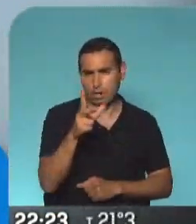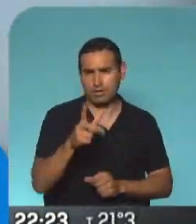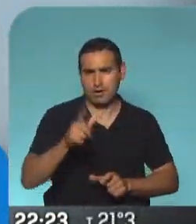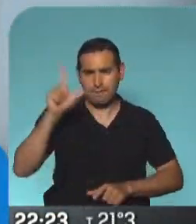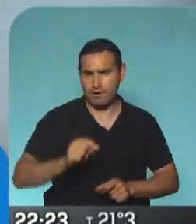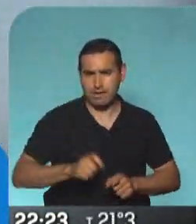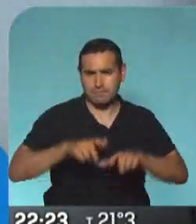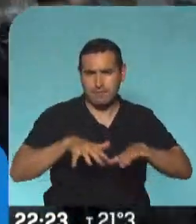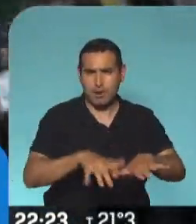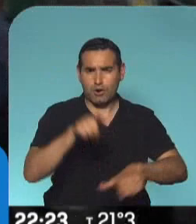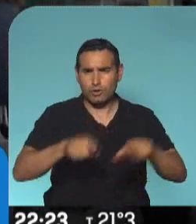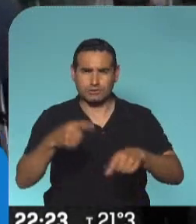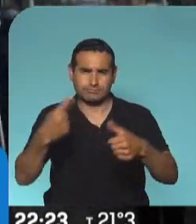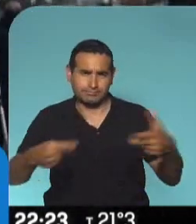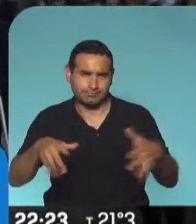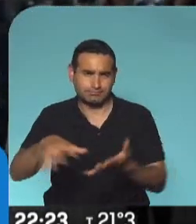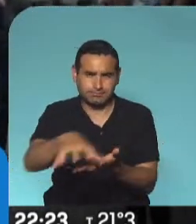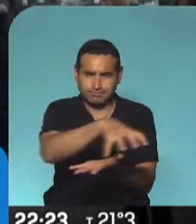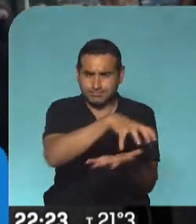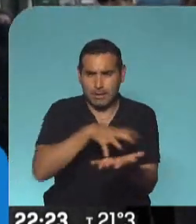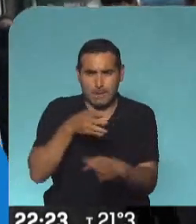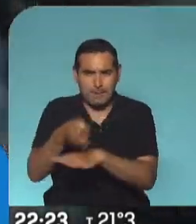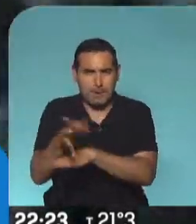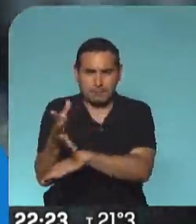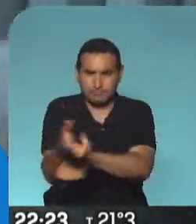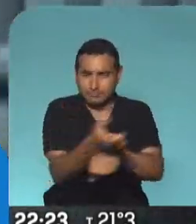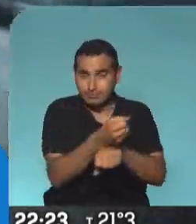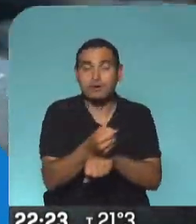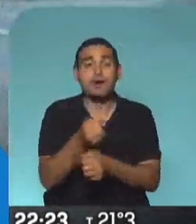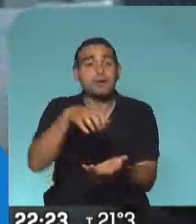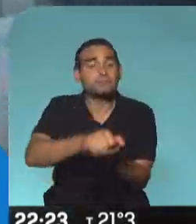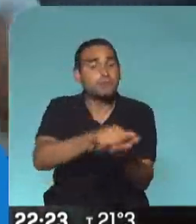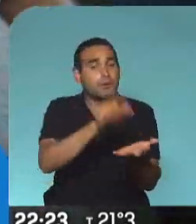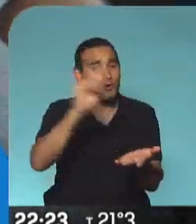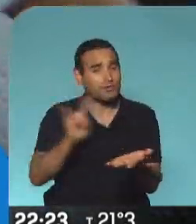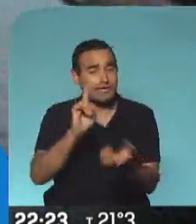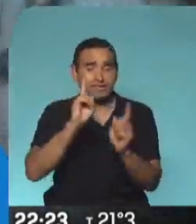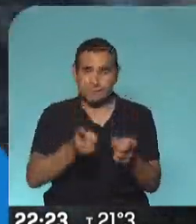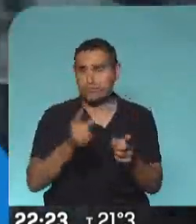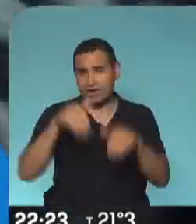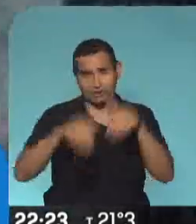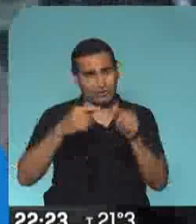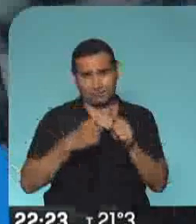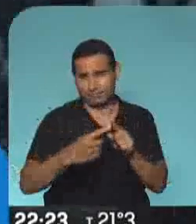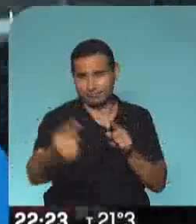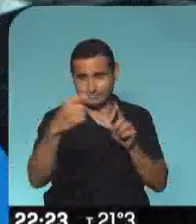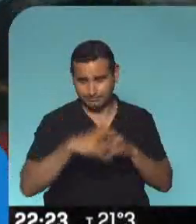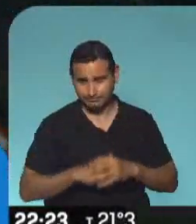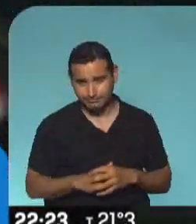los servicios públicos, ocupaciones y toma de universidades que se prolongaron incluso durante las elecciones.